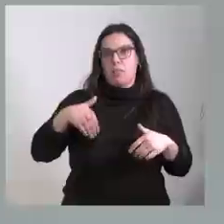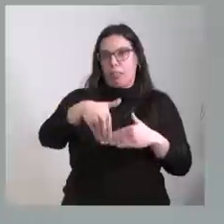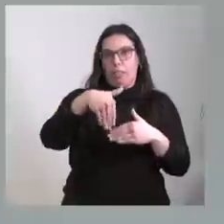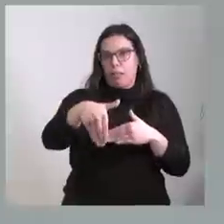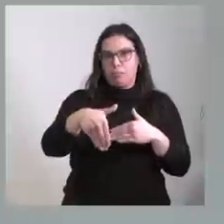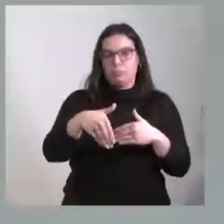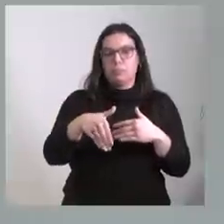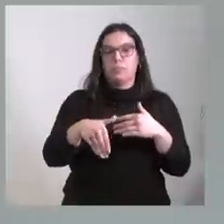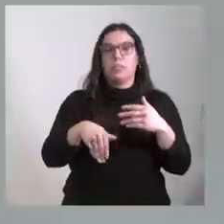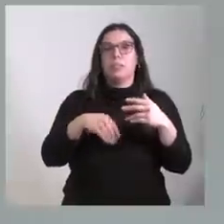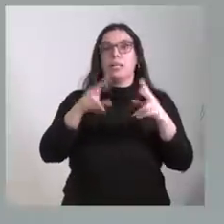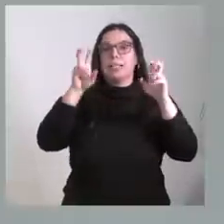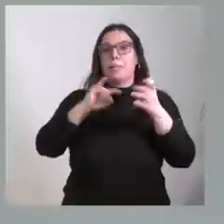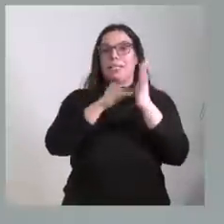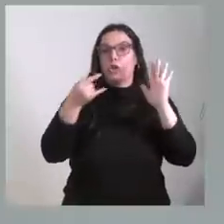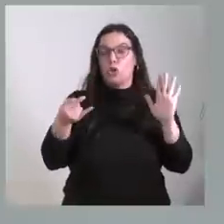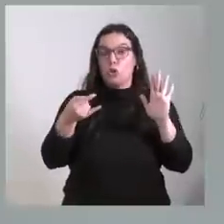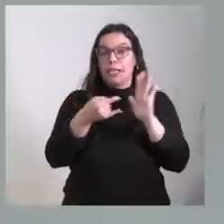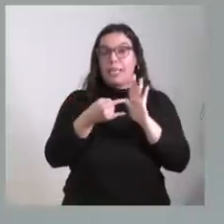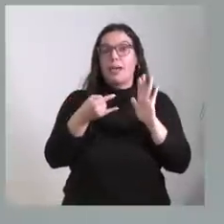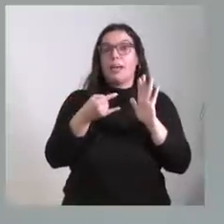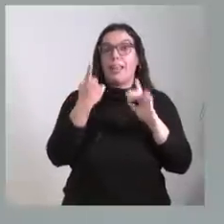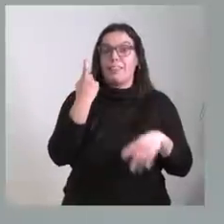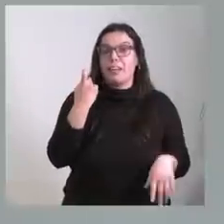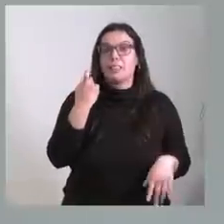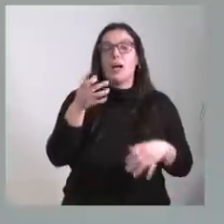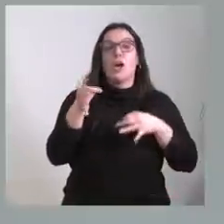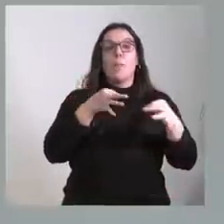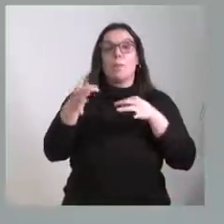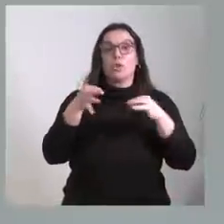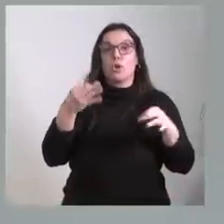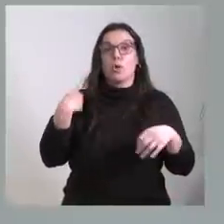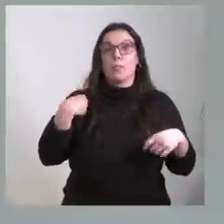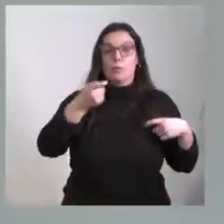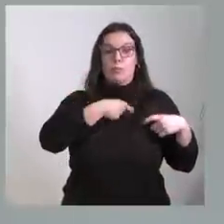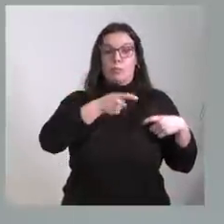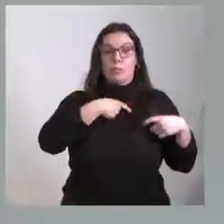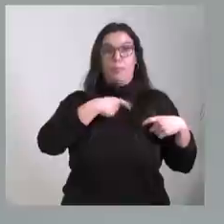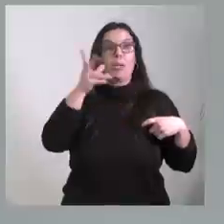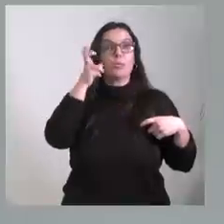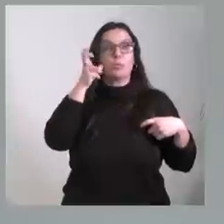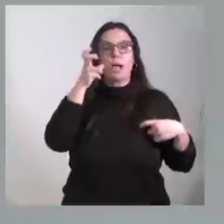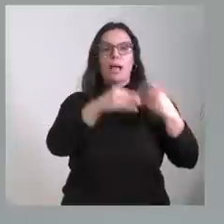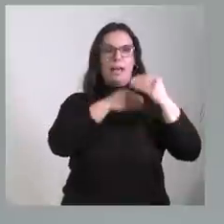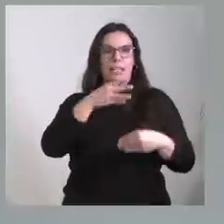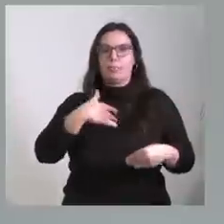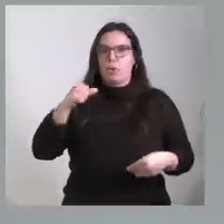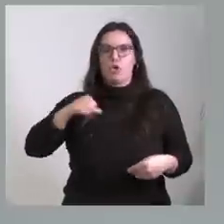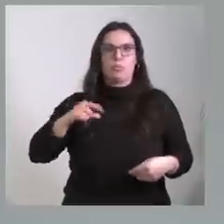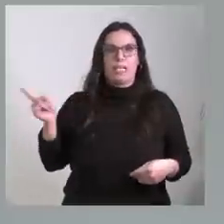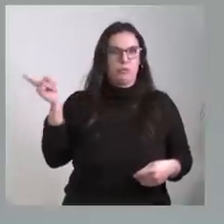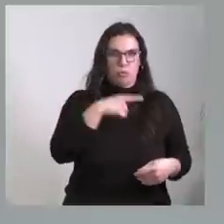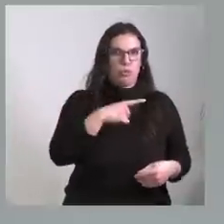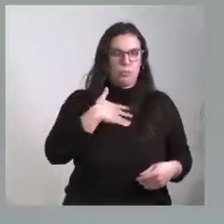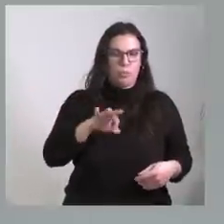y respecto a la tecnología al respecto creo que el protocolo de la tio fetal se puede practicar sin ningún problema en todo el hospitales públicos